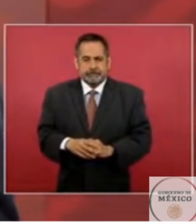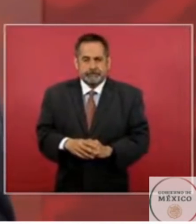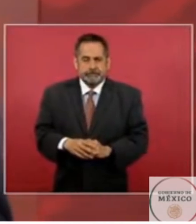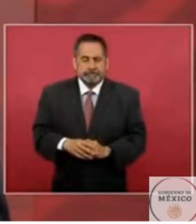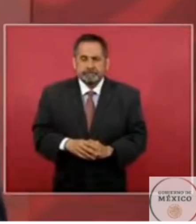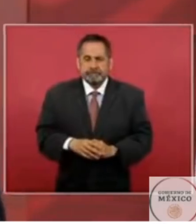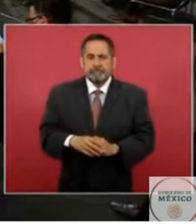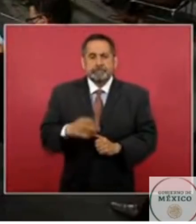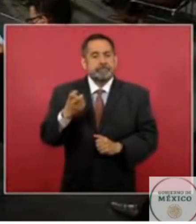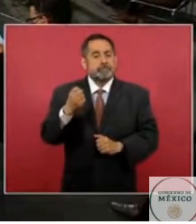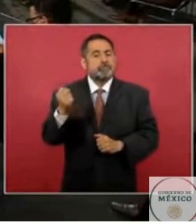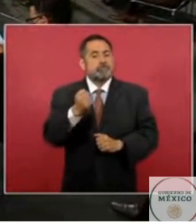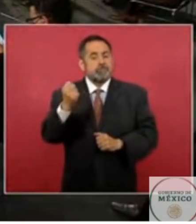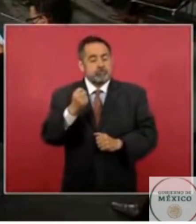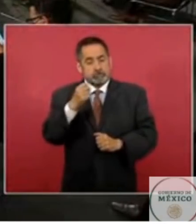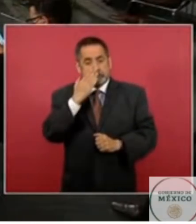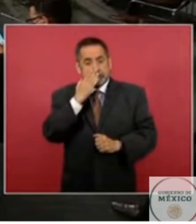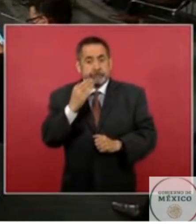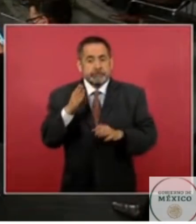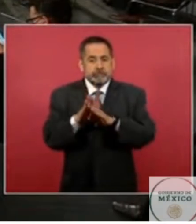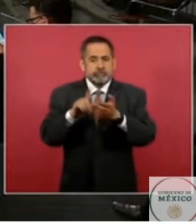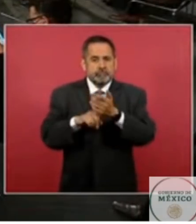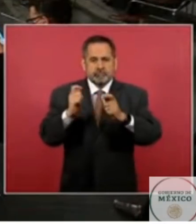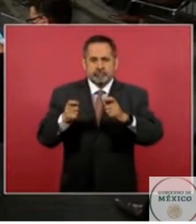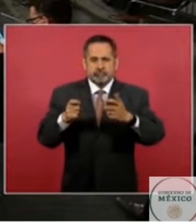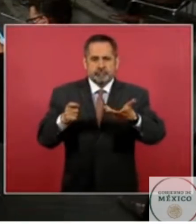Y afortunadamente por 4